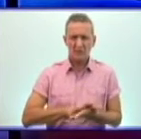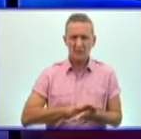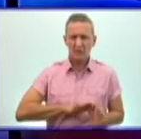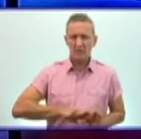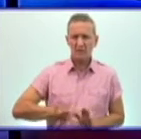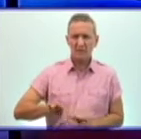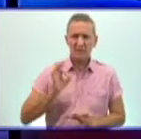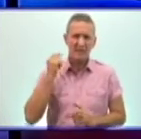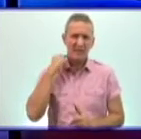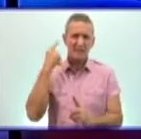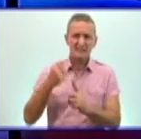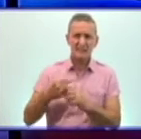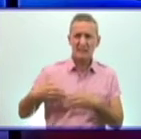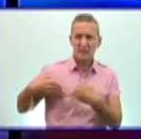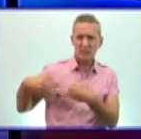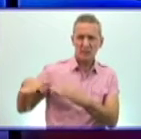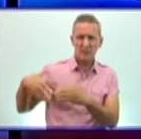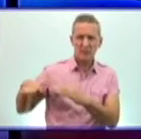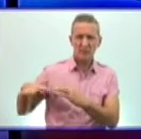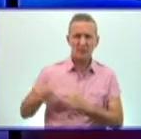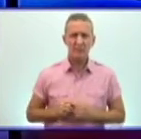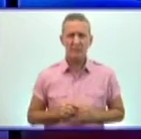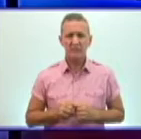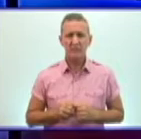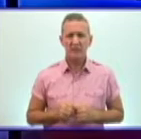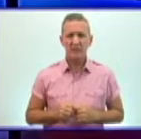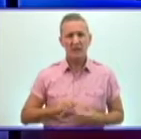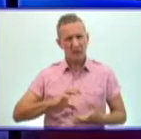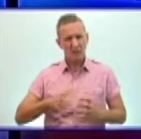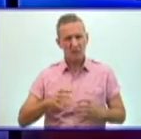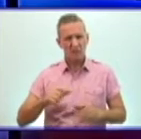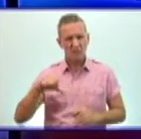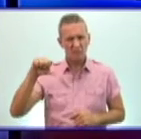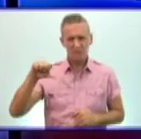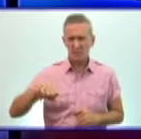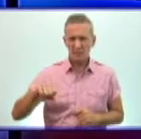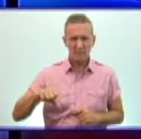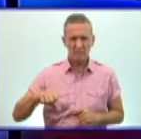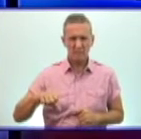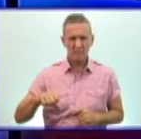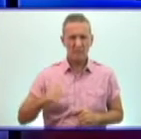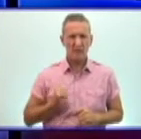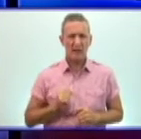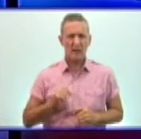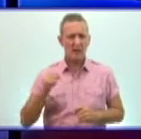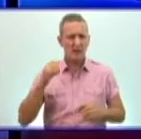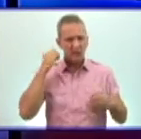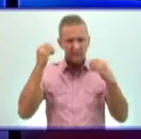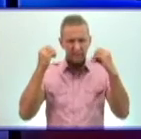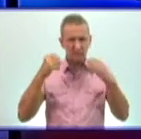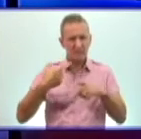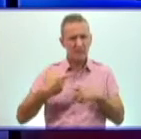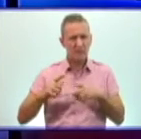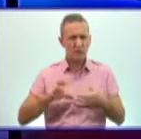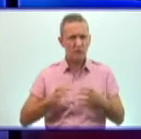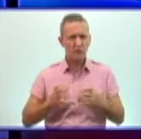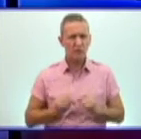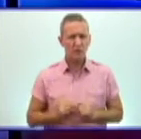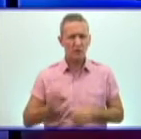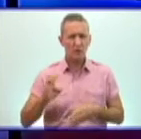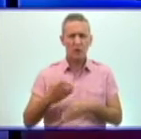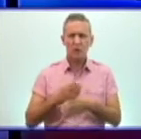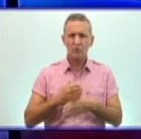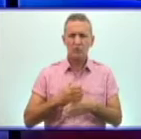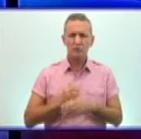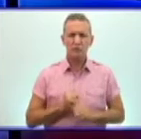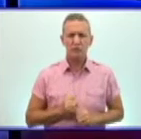ha despreciado y sería indigno que se pensase de otra manera. Concepto de dignidad. ¿Por qué es indigno